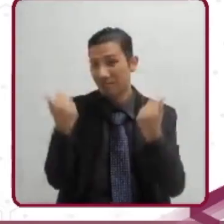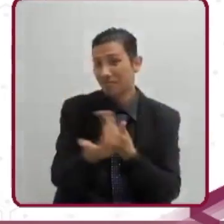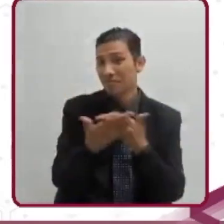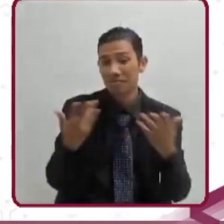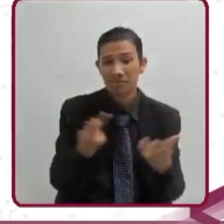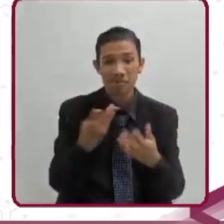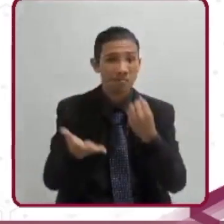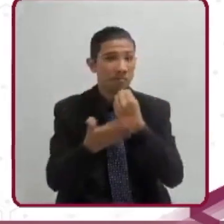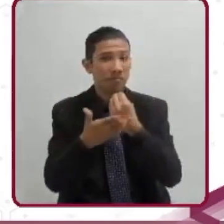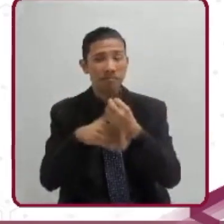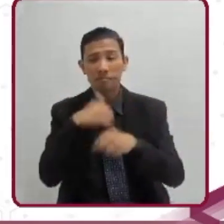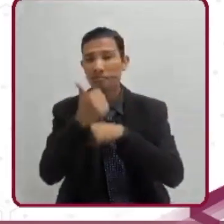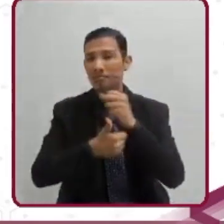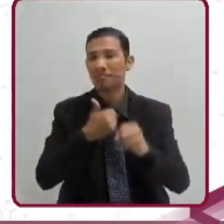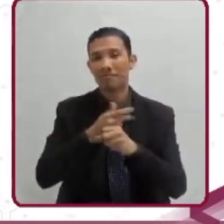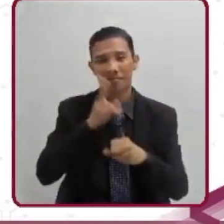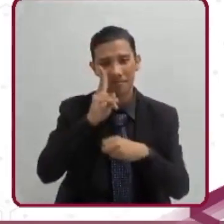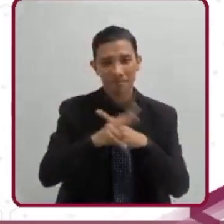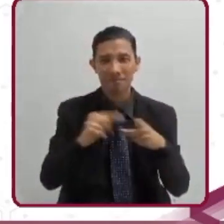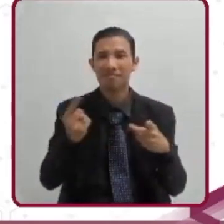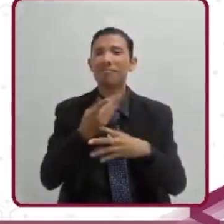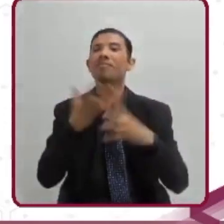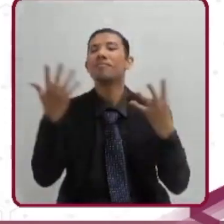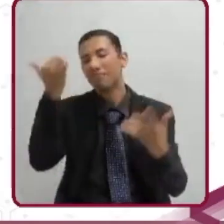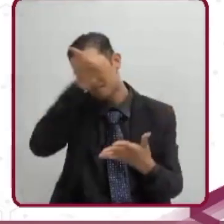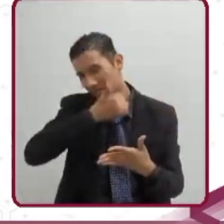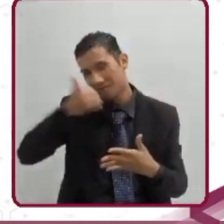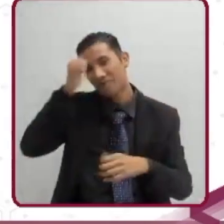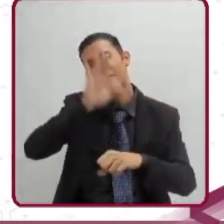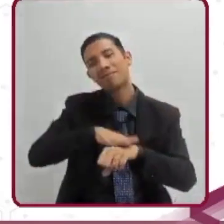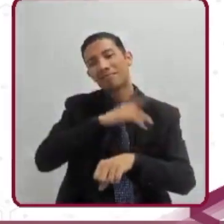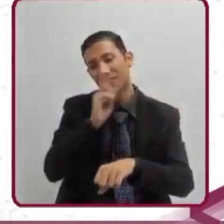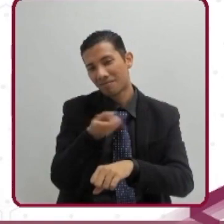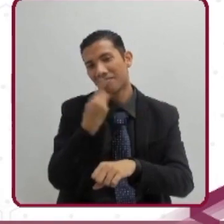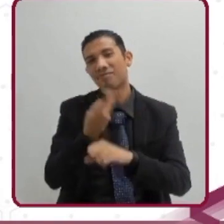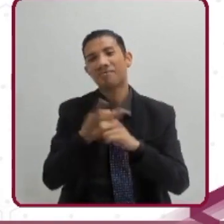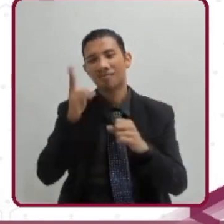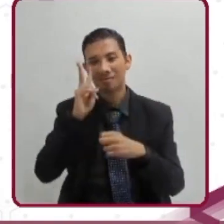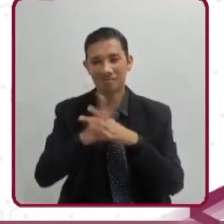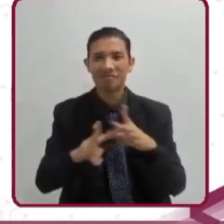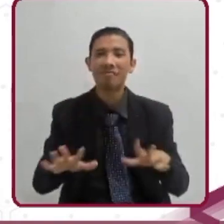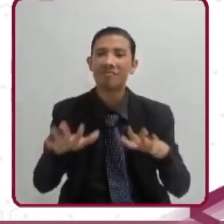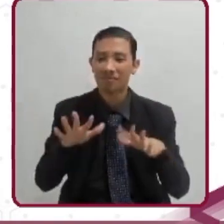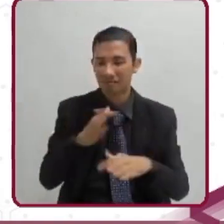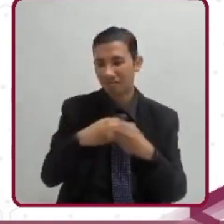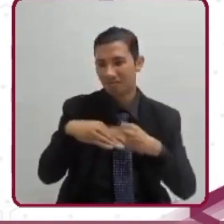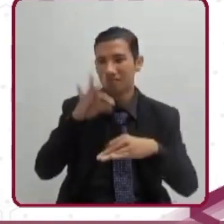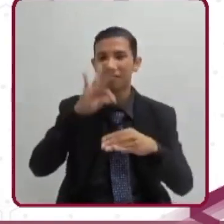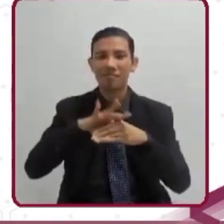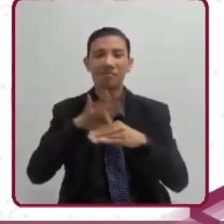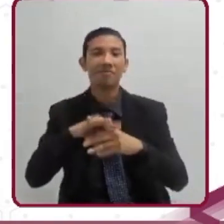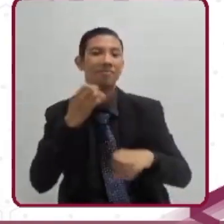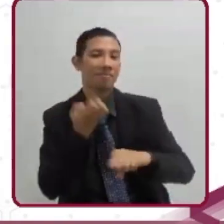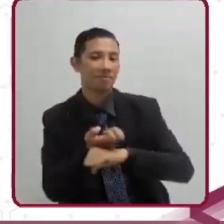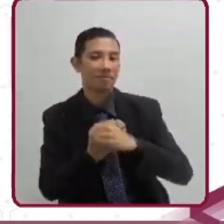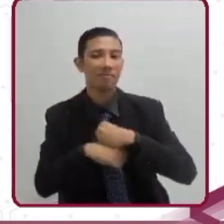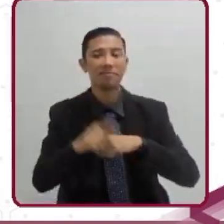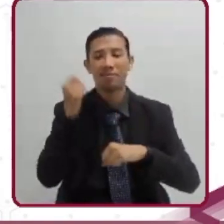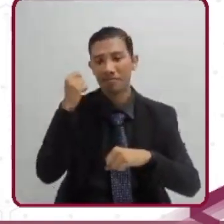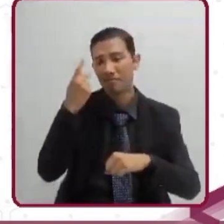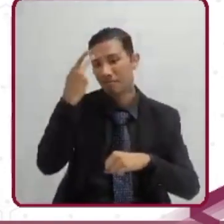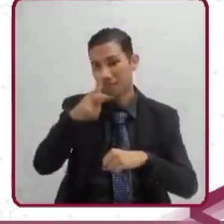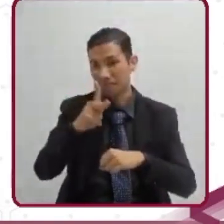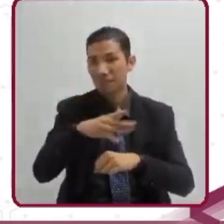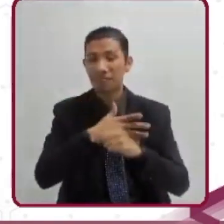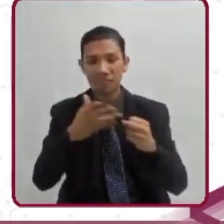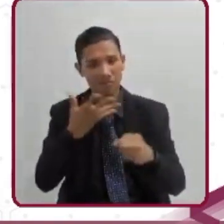los términos o los alcances, sin duda habría que hacer un análisis pormenorizado de cómo se va a impactar la reforma electoral aquí en el estado de Tabasco, pero